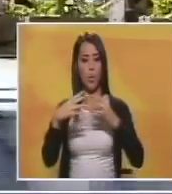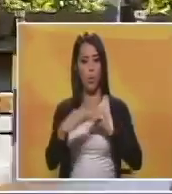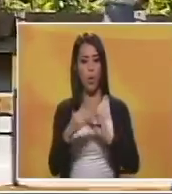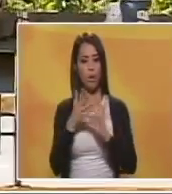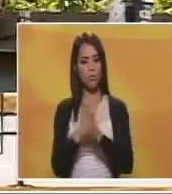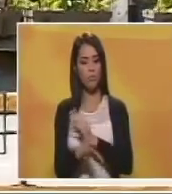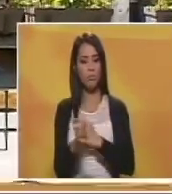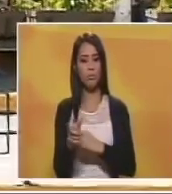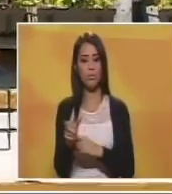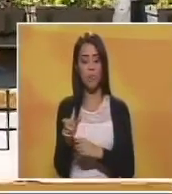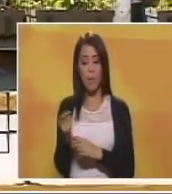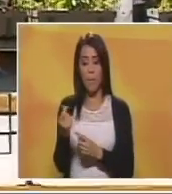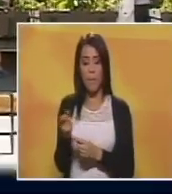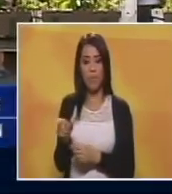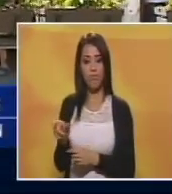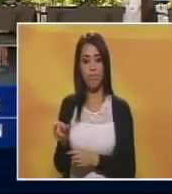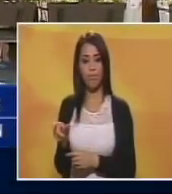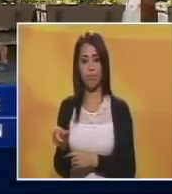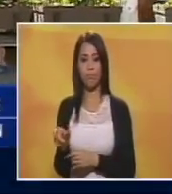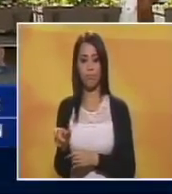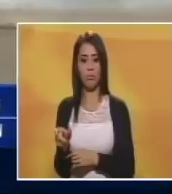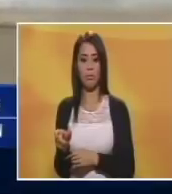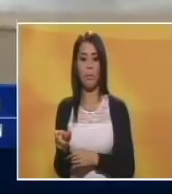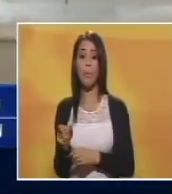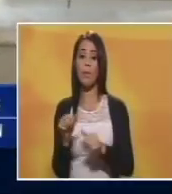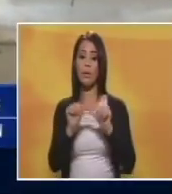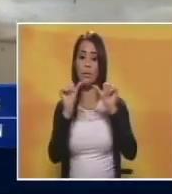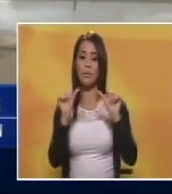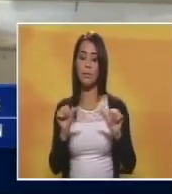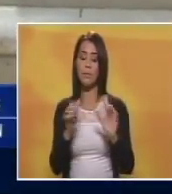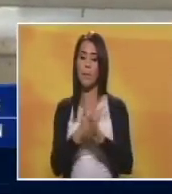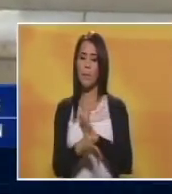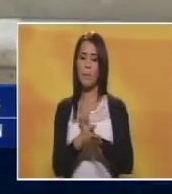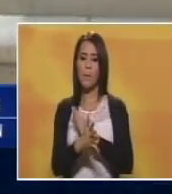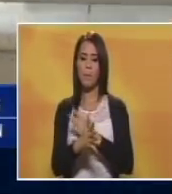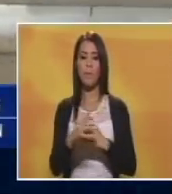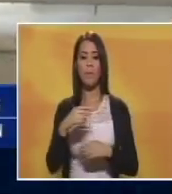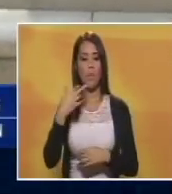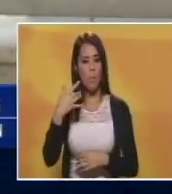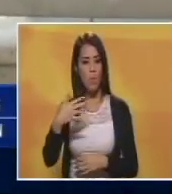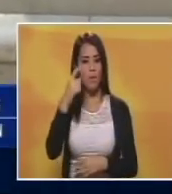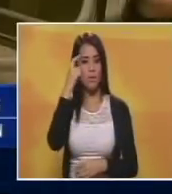los torniquetes para retomar el cobro del servicio durante los próximos